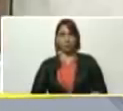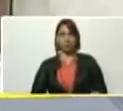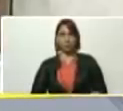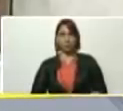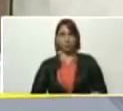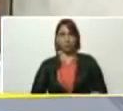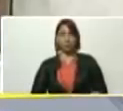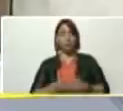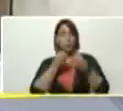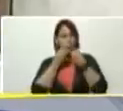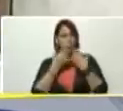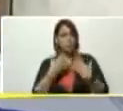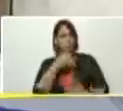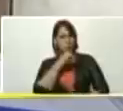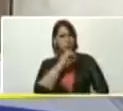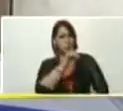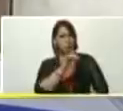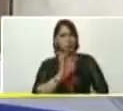una buena noticia.